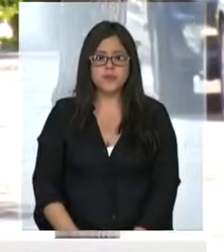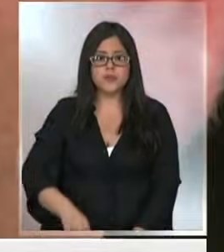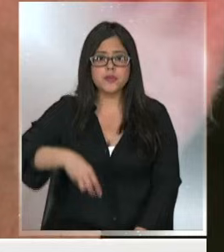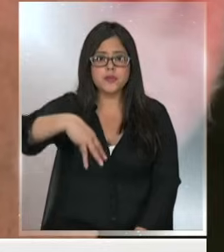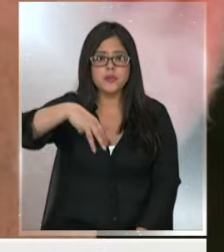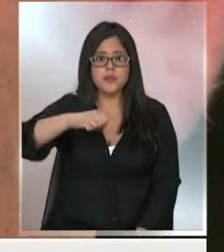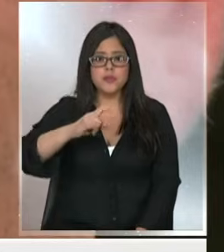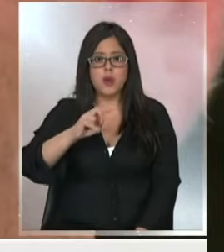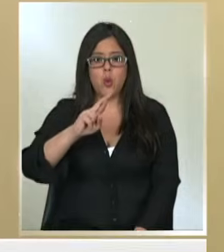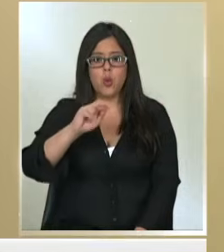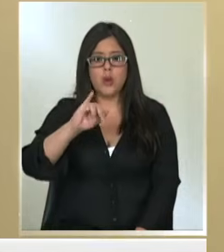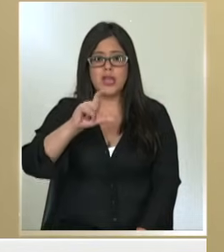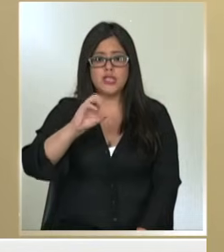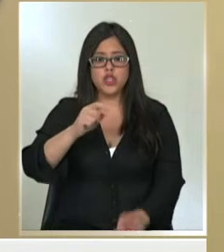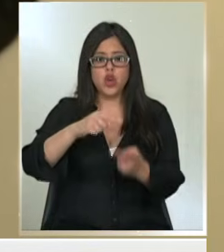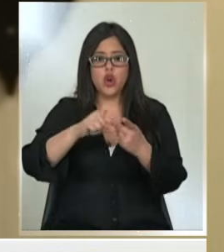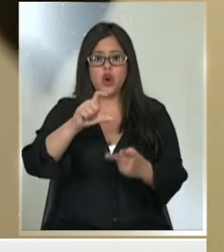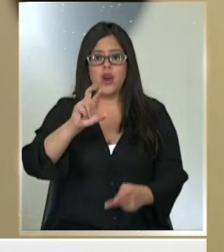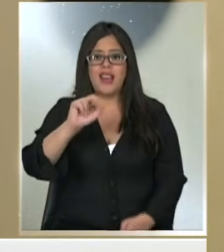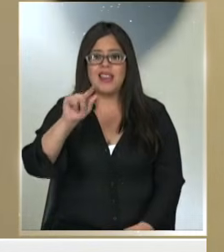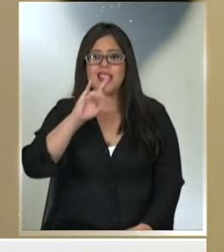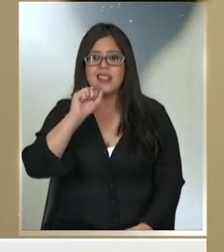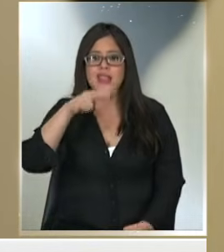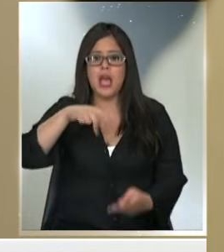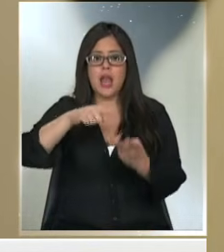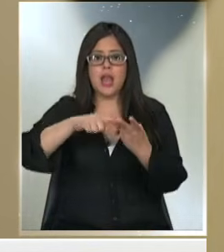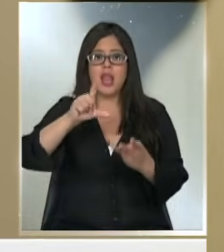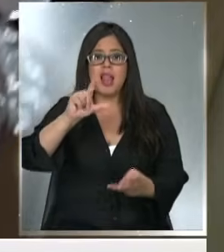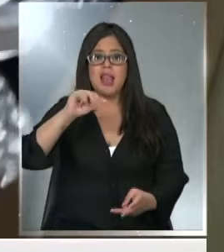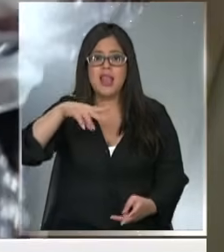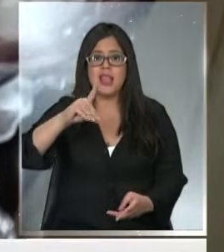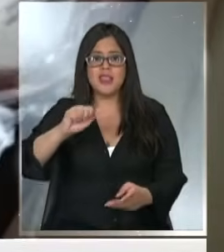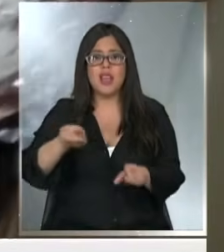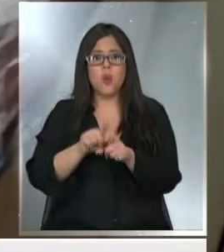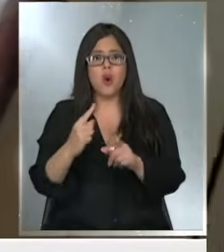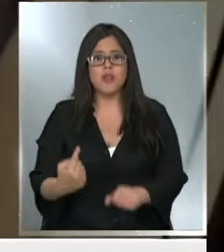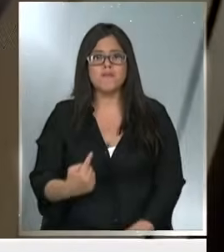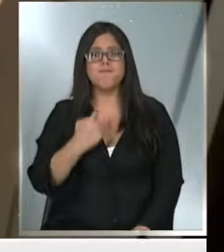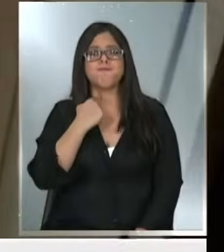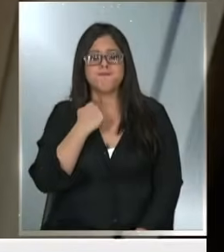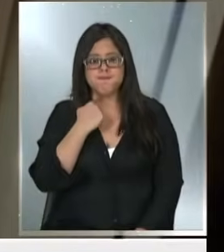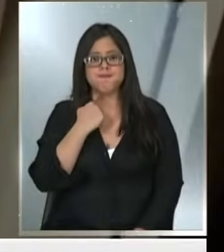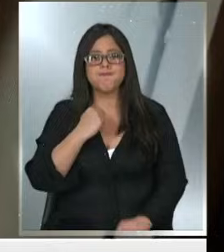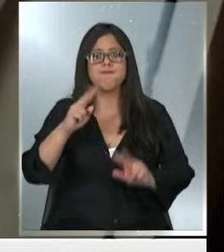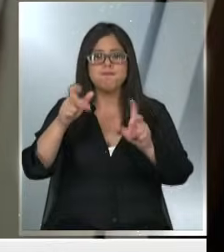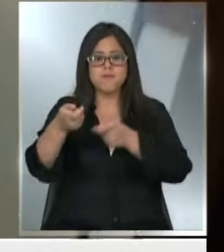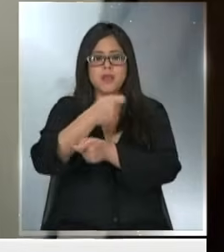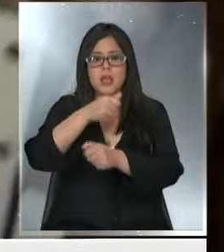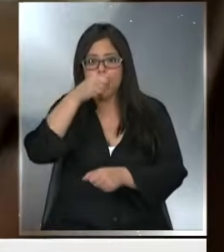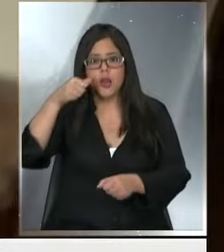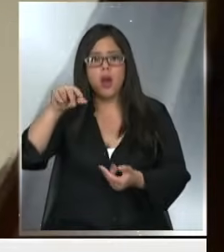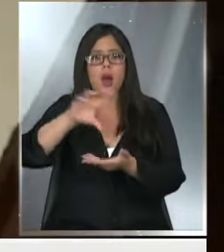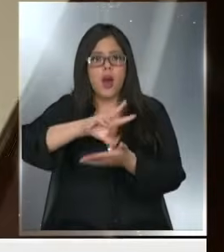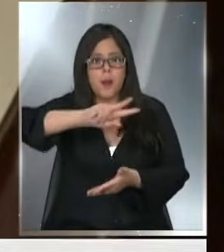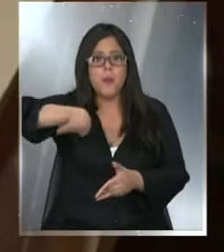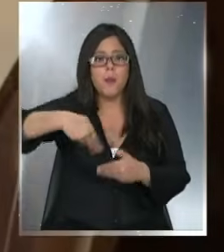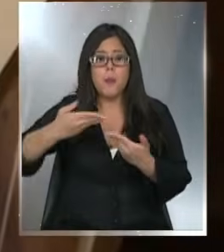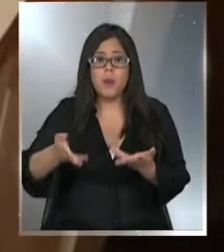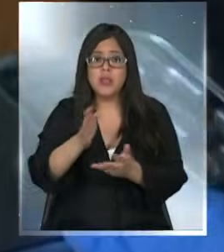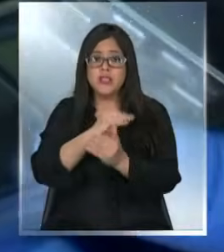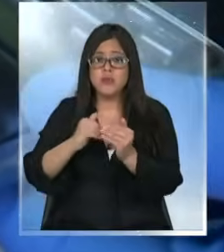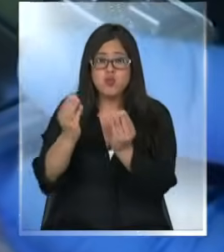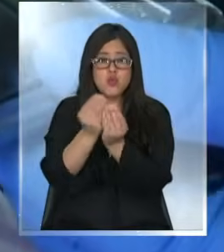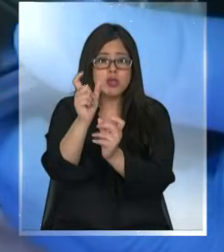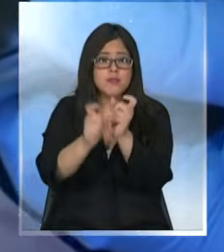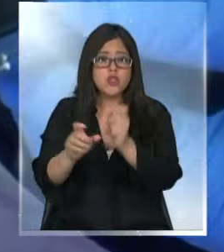Mauricio, Cristian y Linda son prueba viviente del daño que ha causado el narcotráfico en nuestro país. Por eso, al igual que